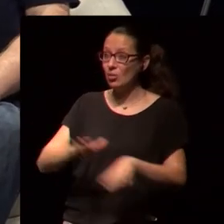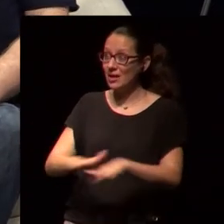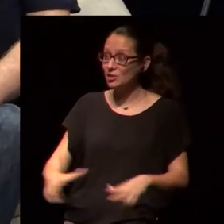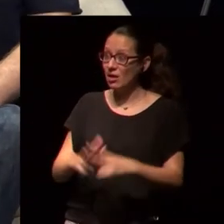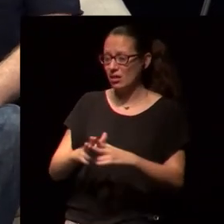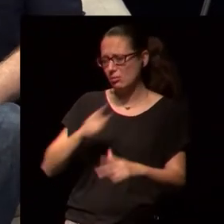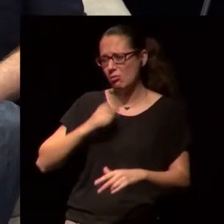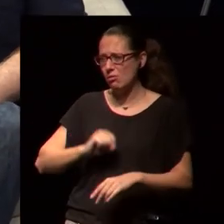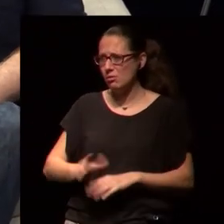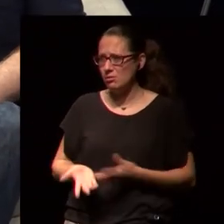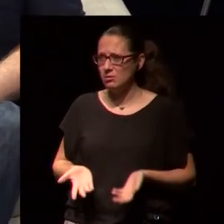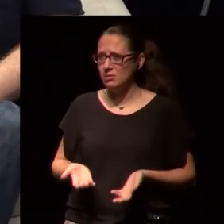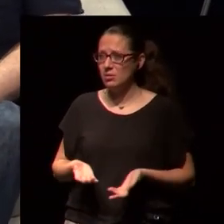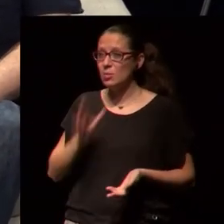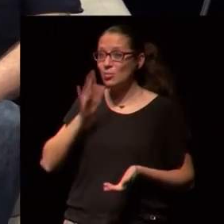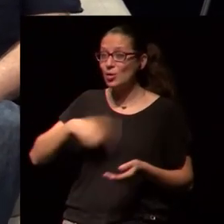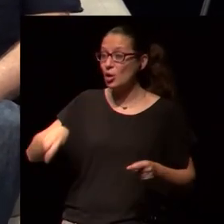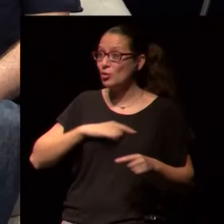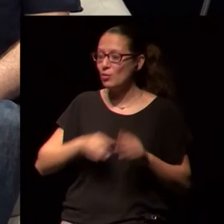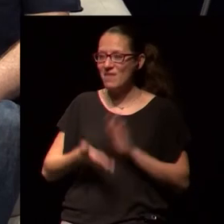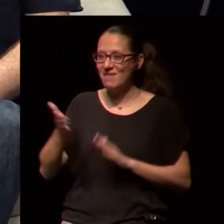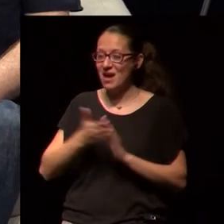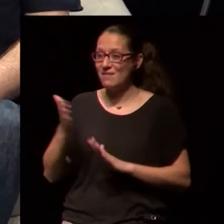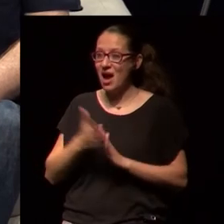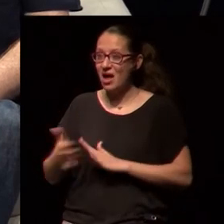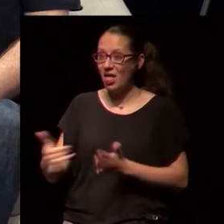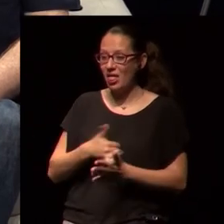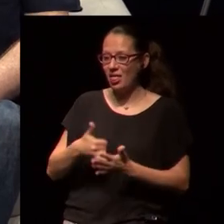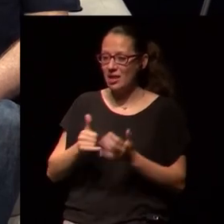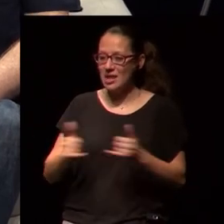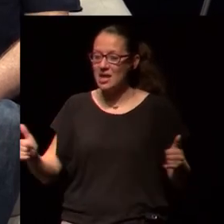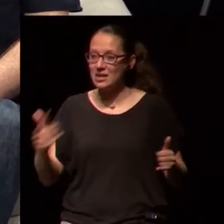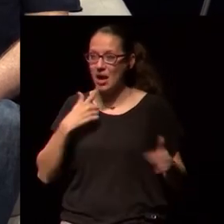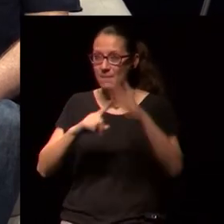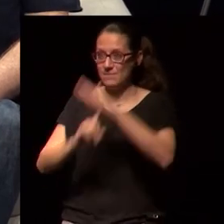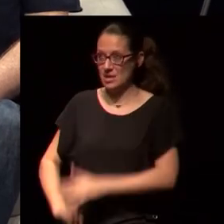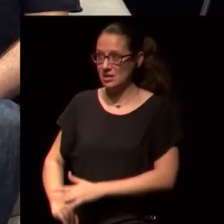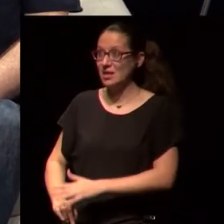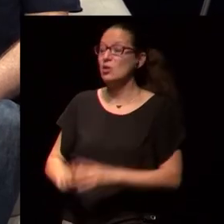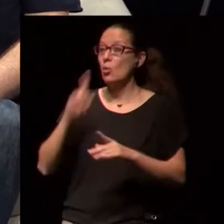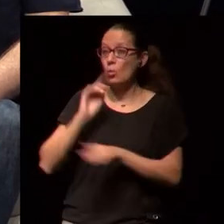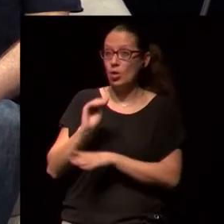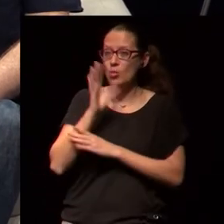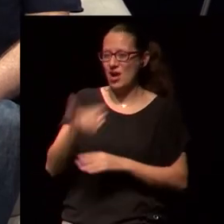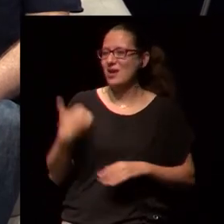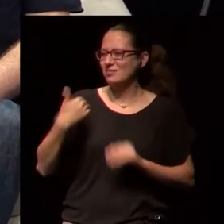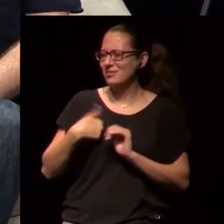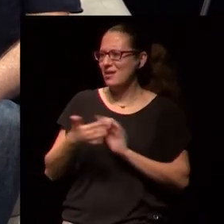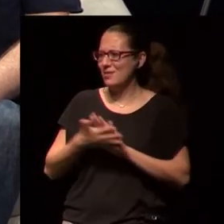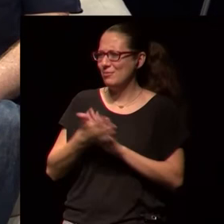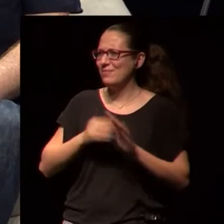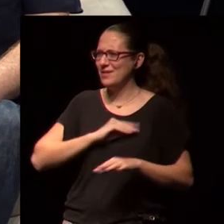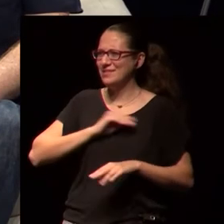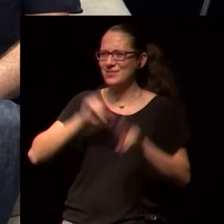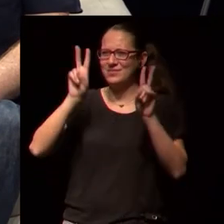sociedades actuales, porque estamos en la línea de marginación. Y ojo, porque ayer también se hablaba mucho en el trabajo que se hizo con Scott, de esos colectivos que están